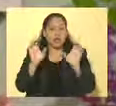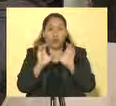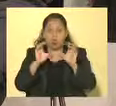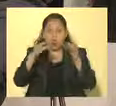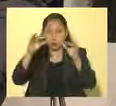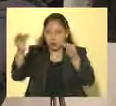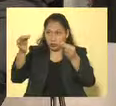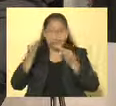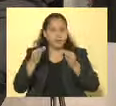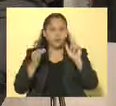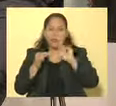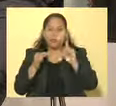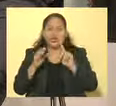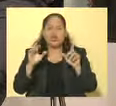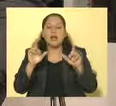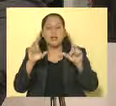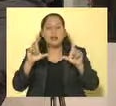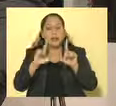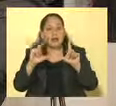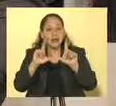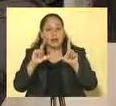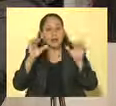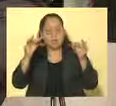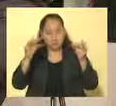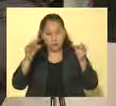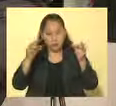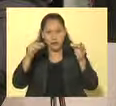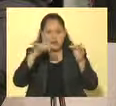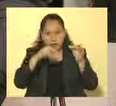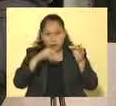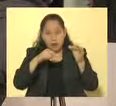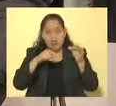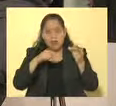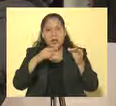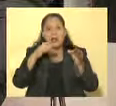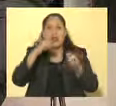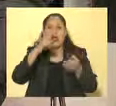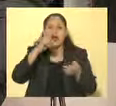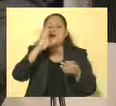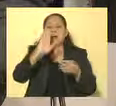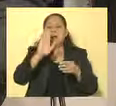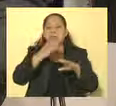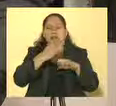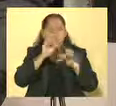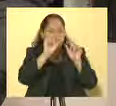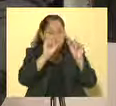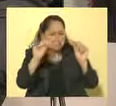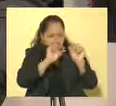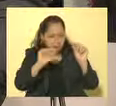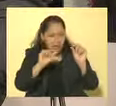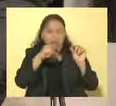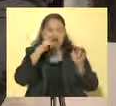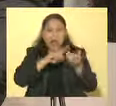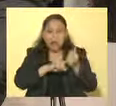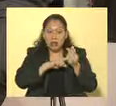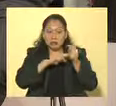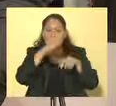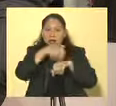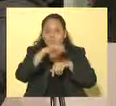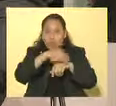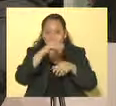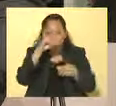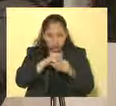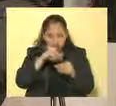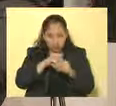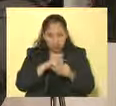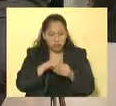constancia, es una tarjeta que aparentemente viene en blanco, pero trae ahí códigos y ese mismo